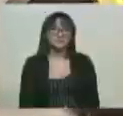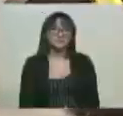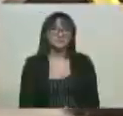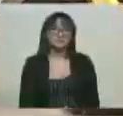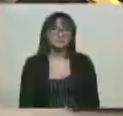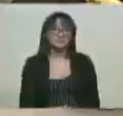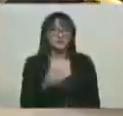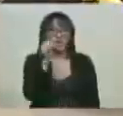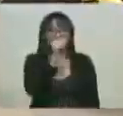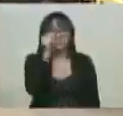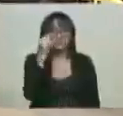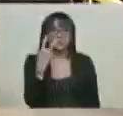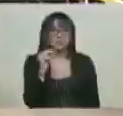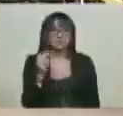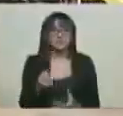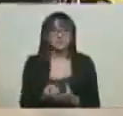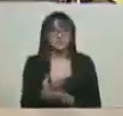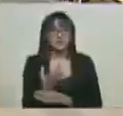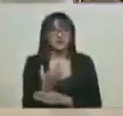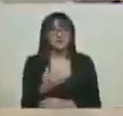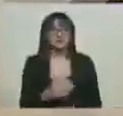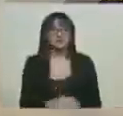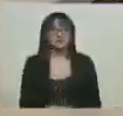El domingo 20 de mayo, además